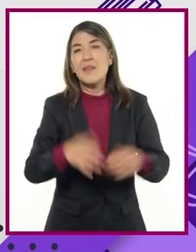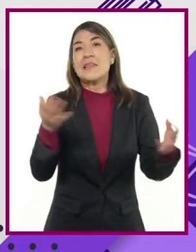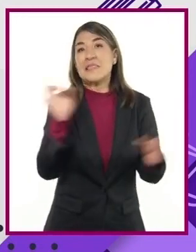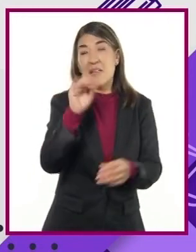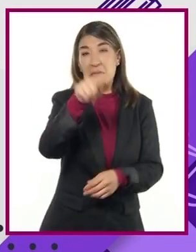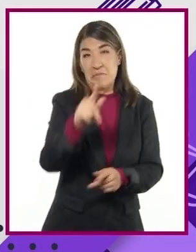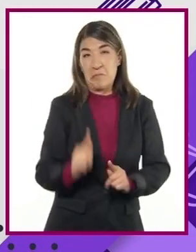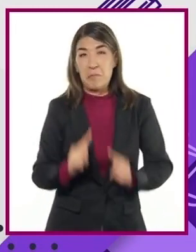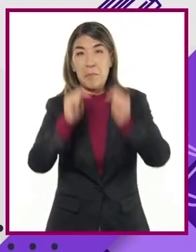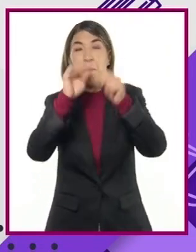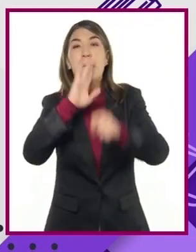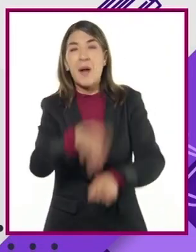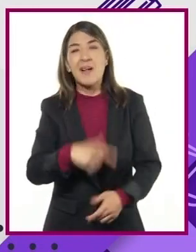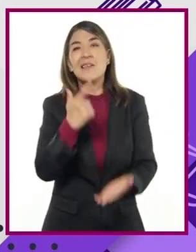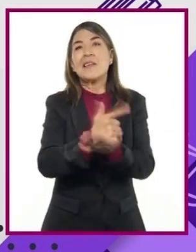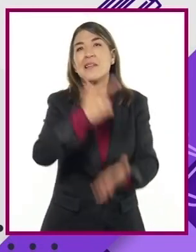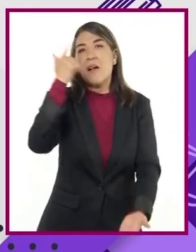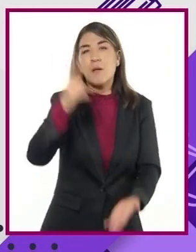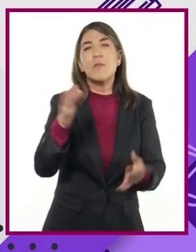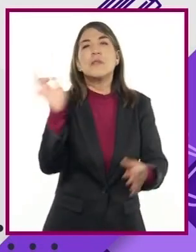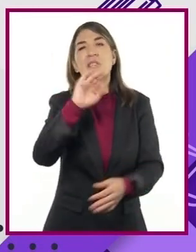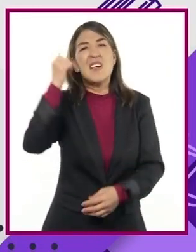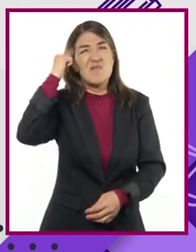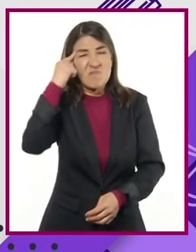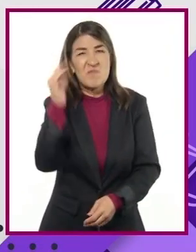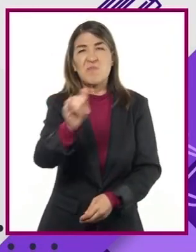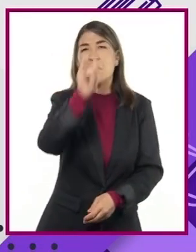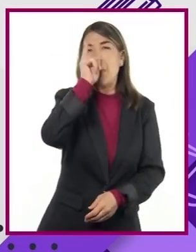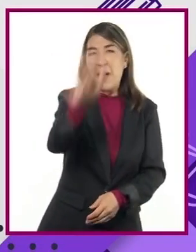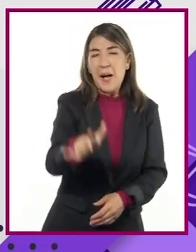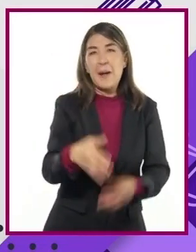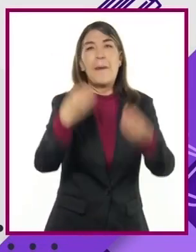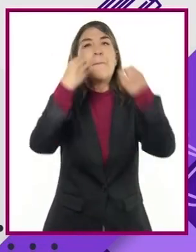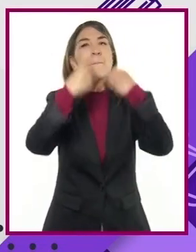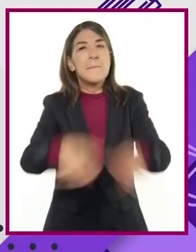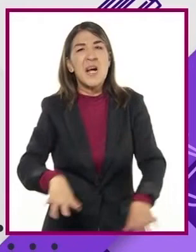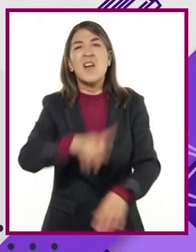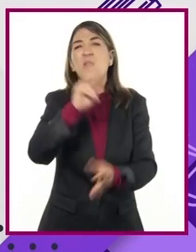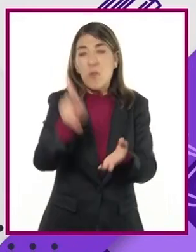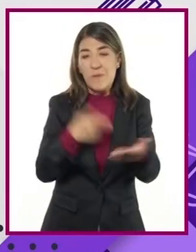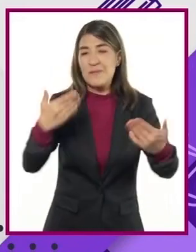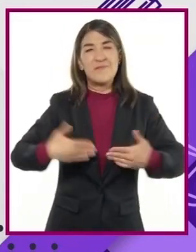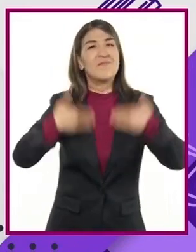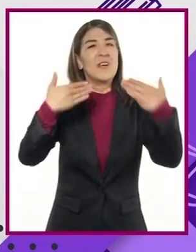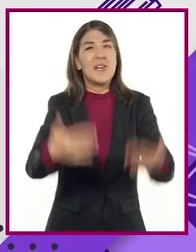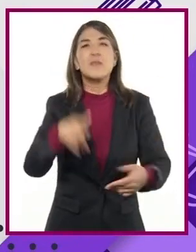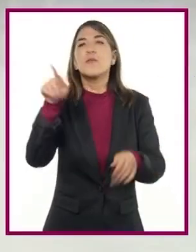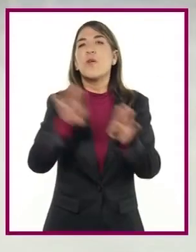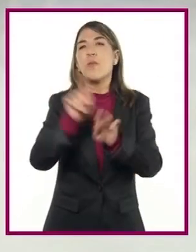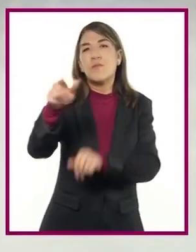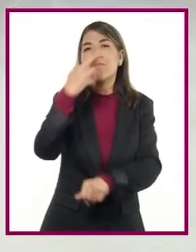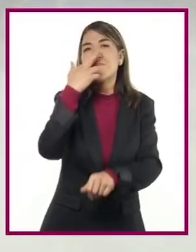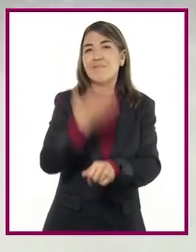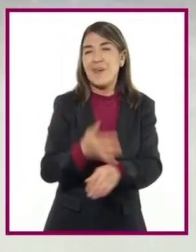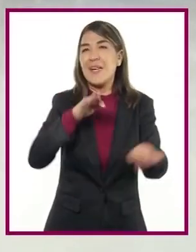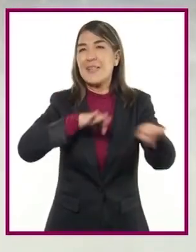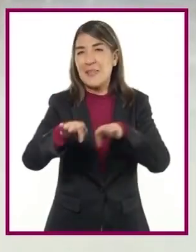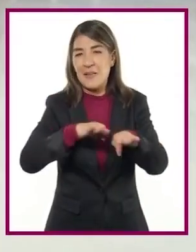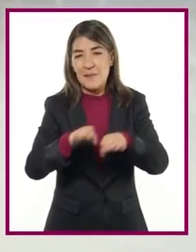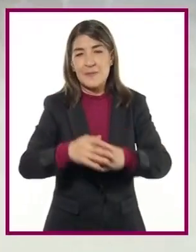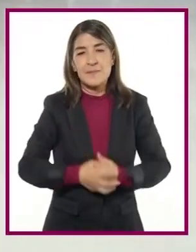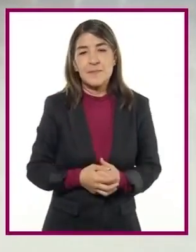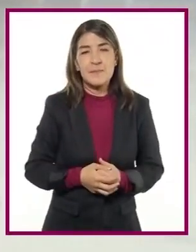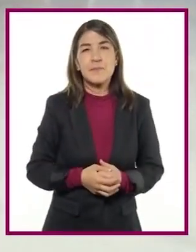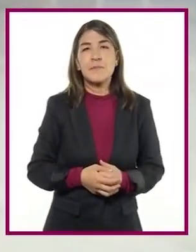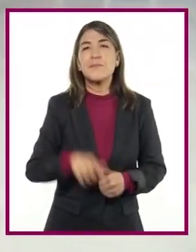graves, provocándose enojos, reclamos y pérdida de confianza en su cargo. En